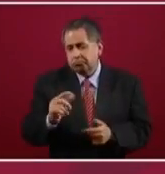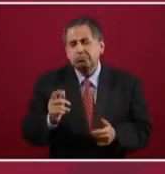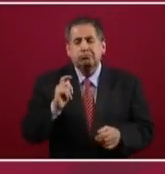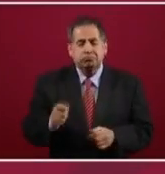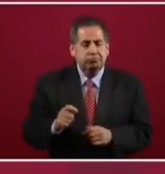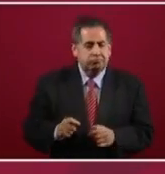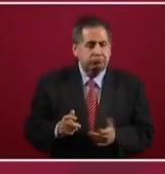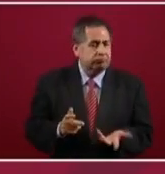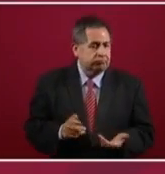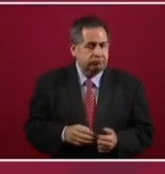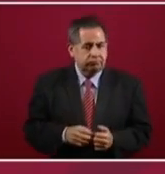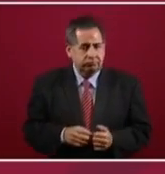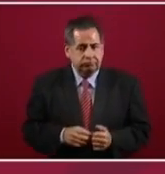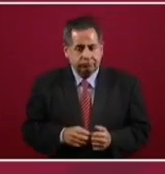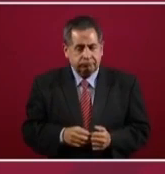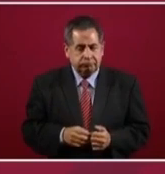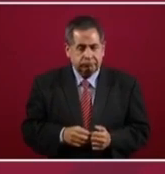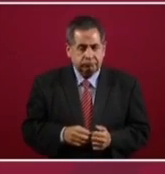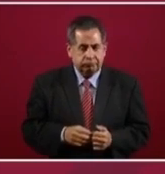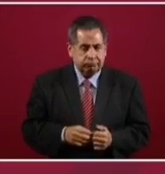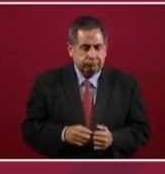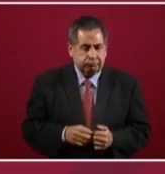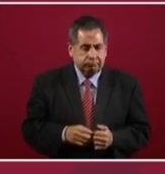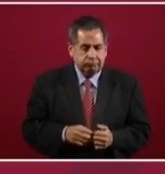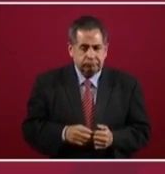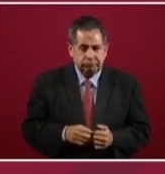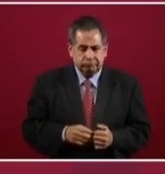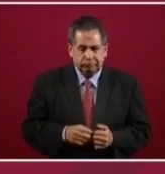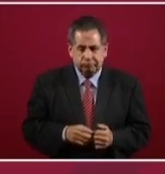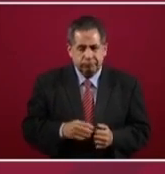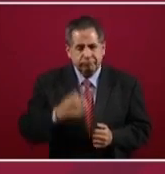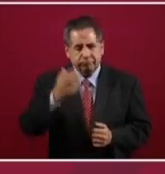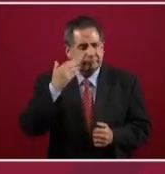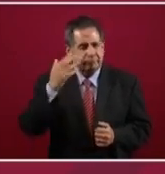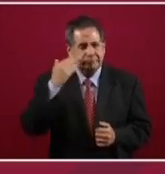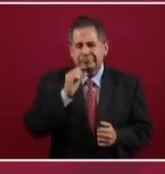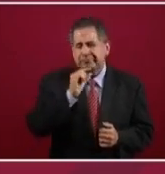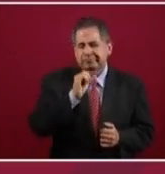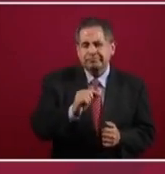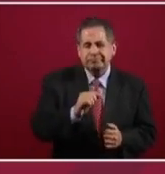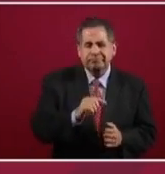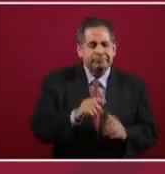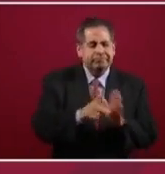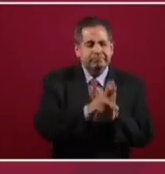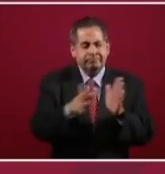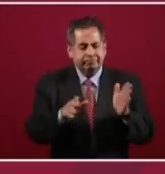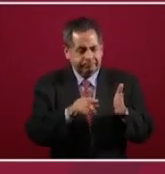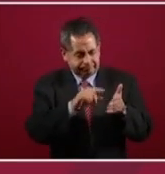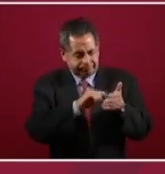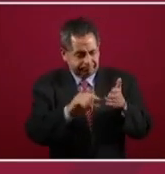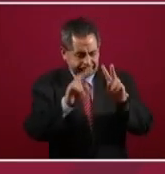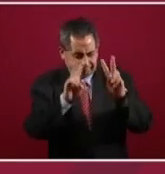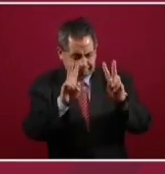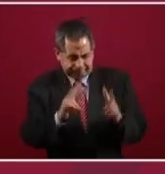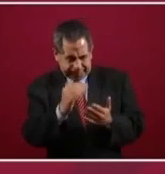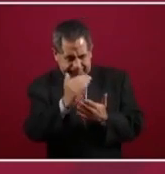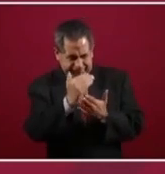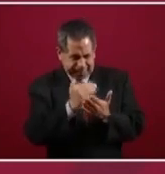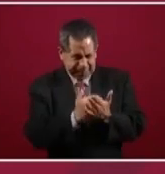que tenían una sección dedicada al